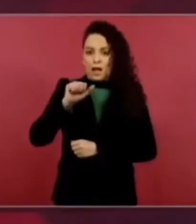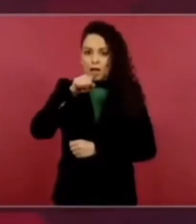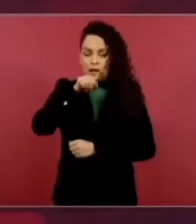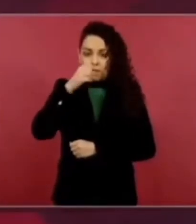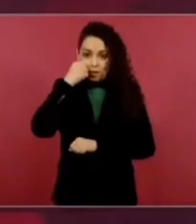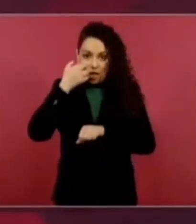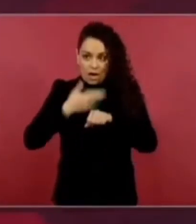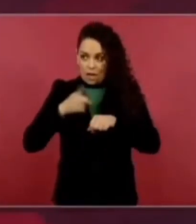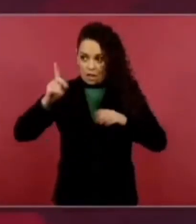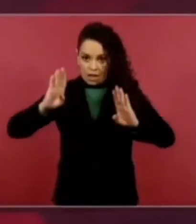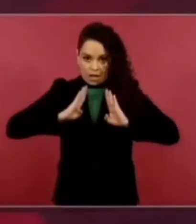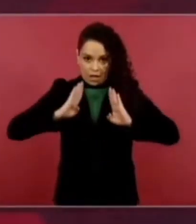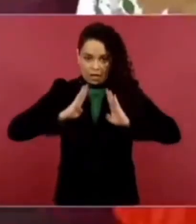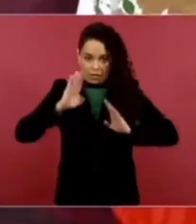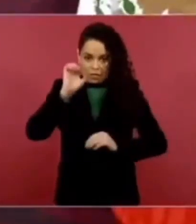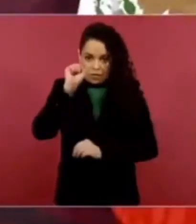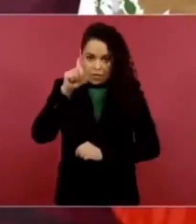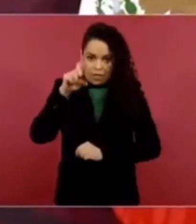pudimos